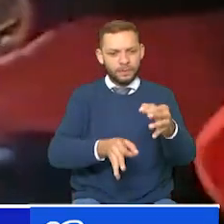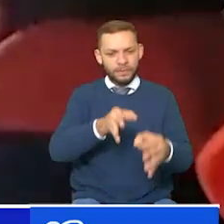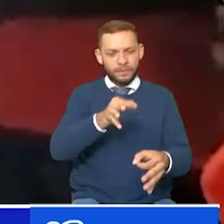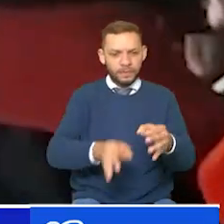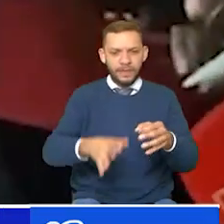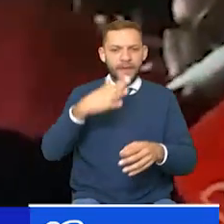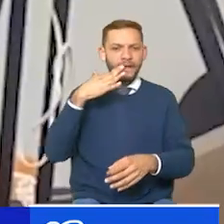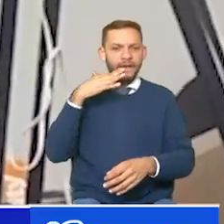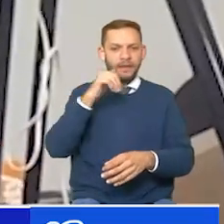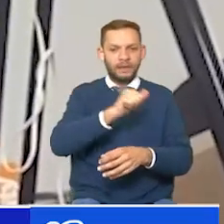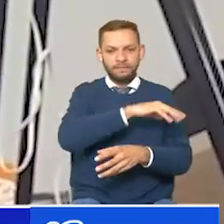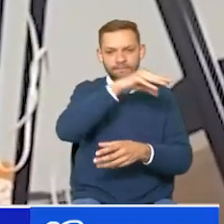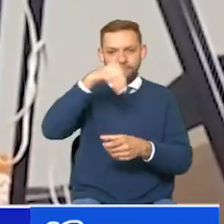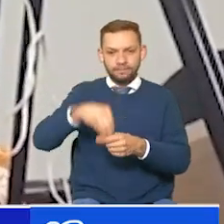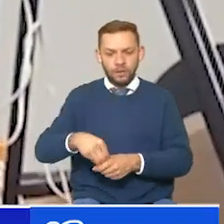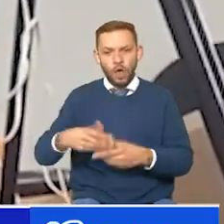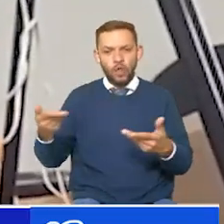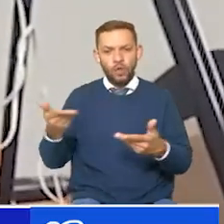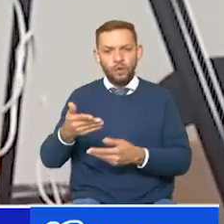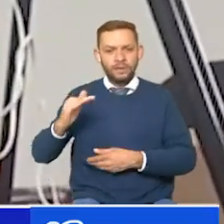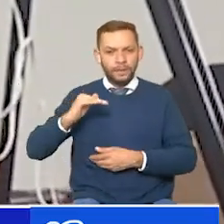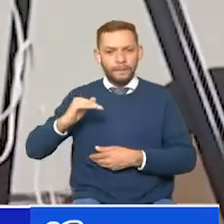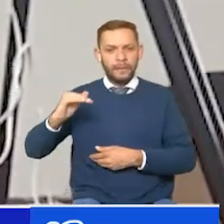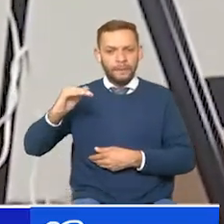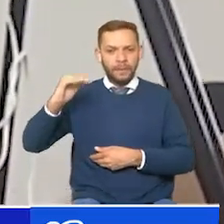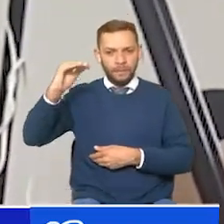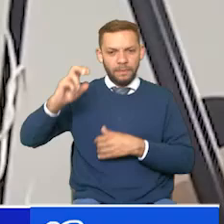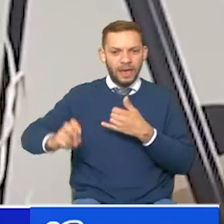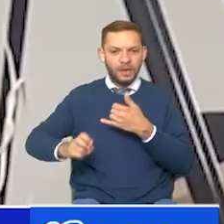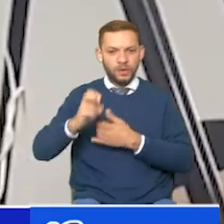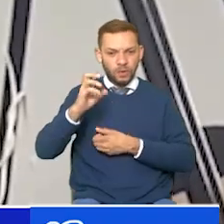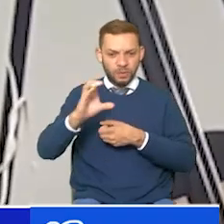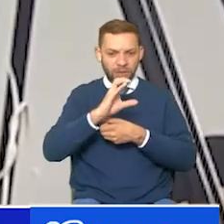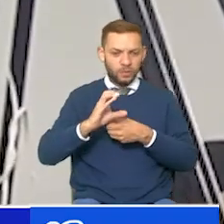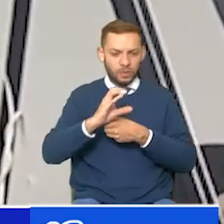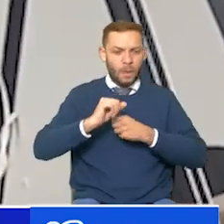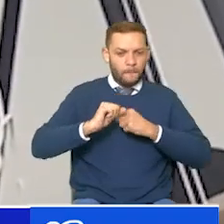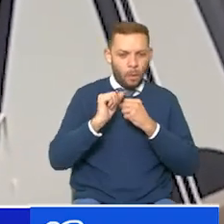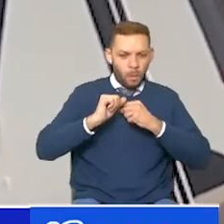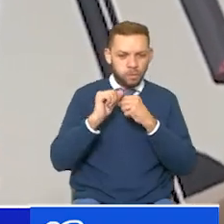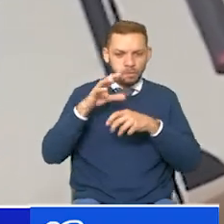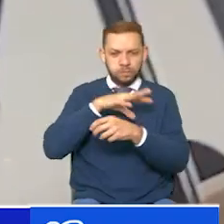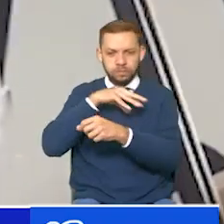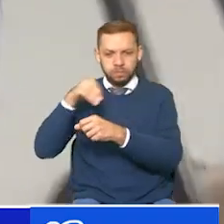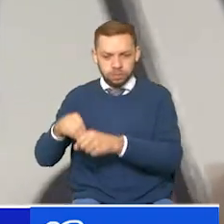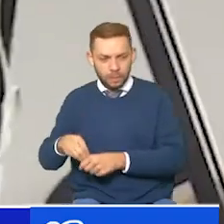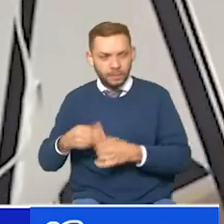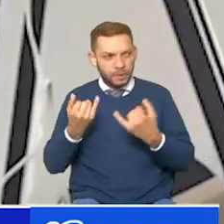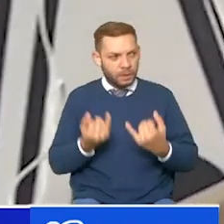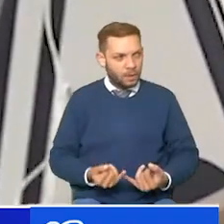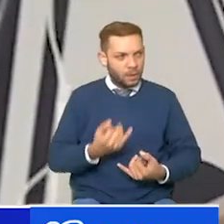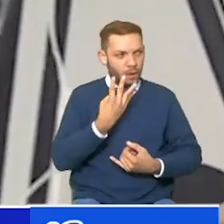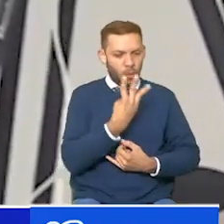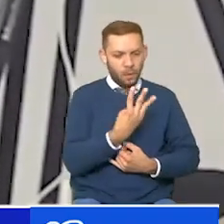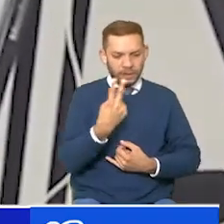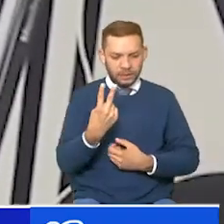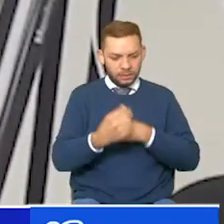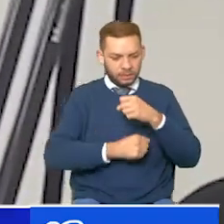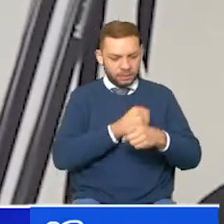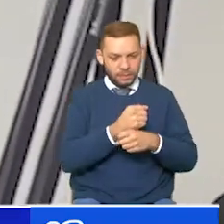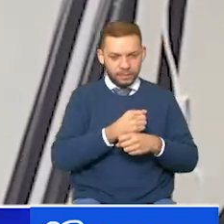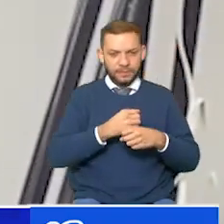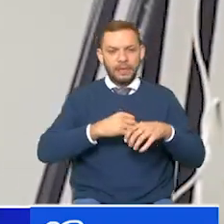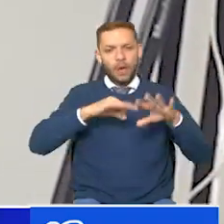tres Palacios a un apartamento en el norte de la ciudad con la intención de quitarle la vida la sentencia de 42 años y 8 meses de prisión